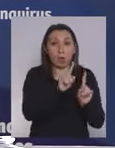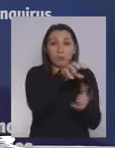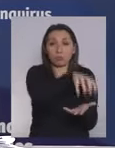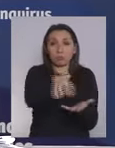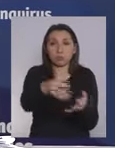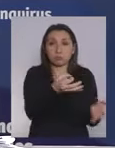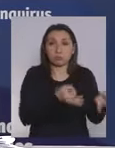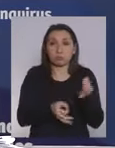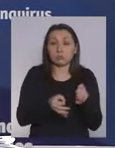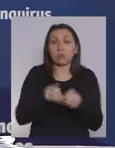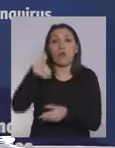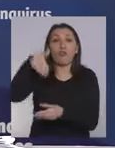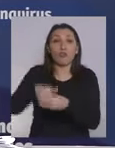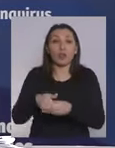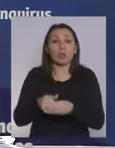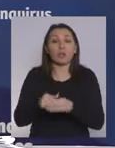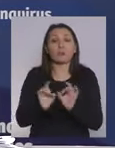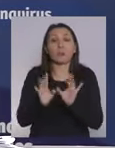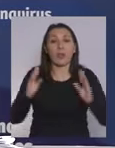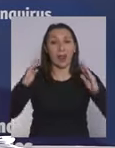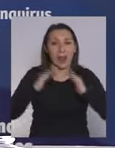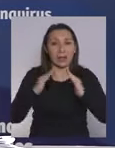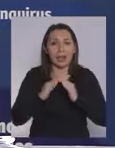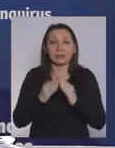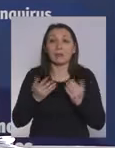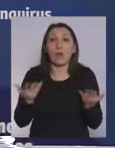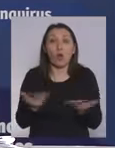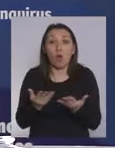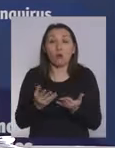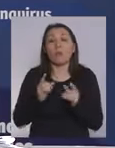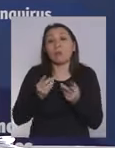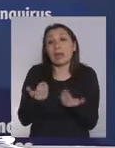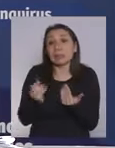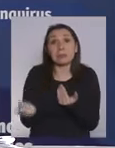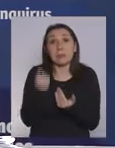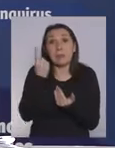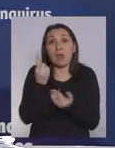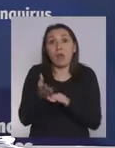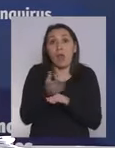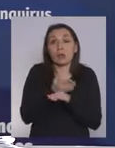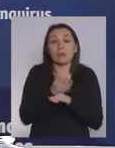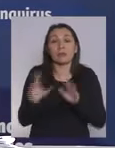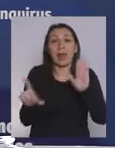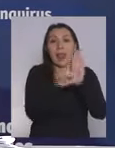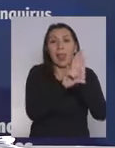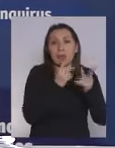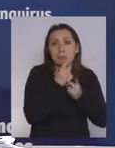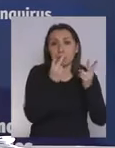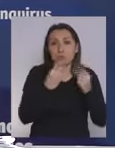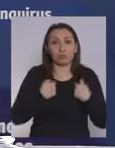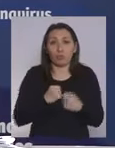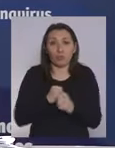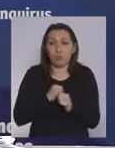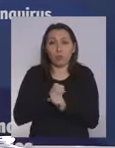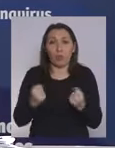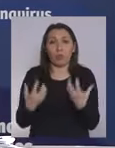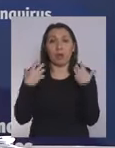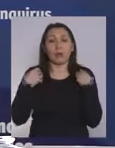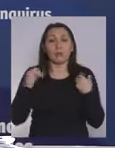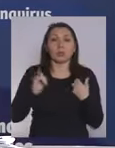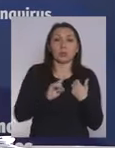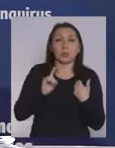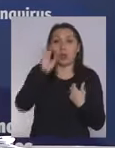exista un voto domicilio para eso hay que promulgar una ley y eso obviamente no me corresponde a mí